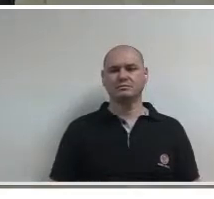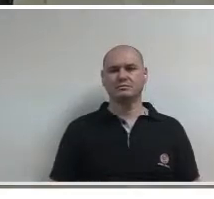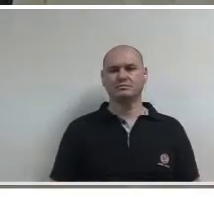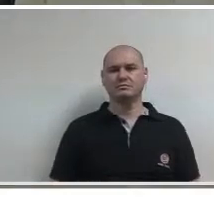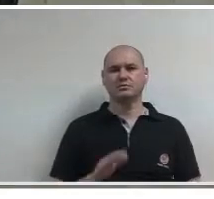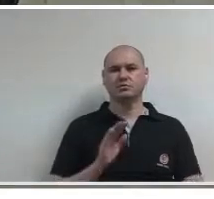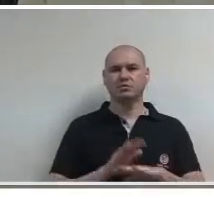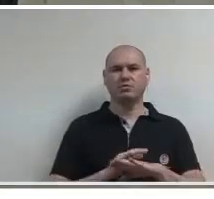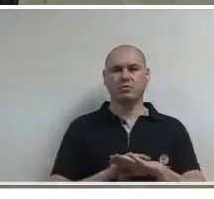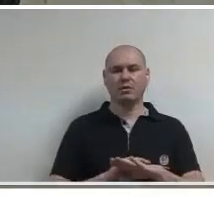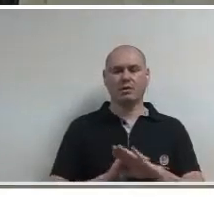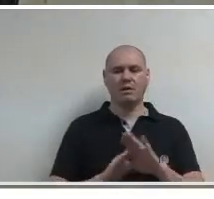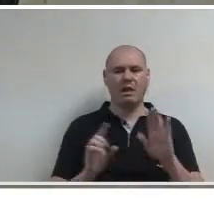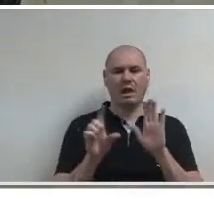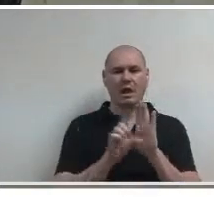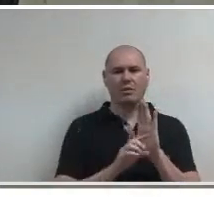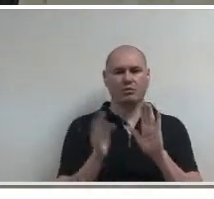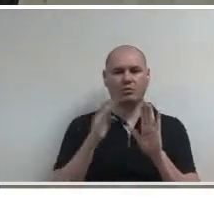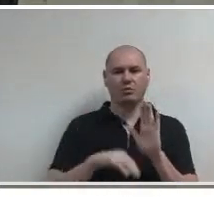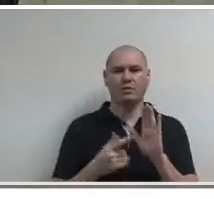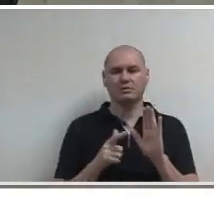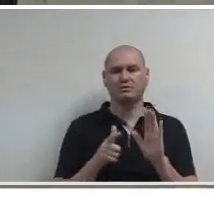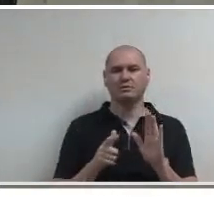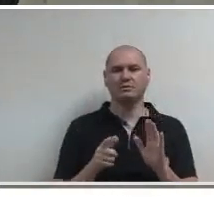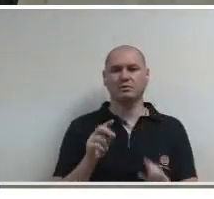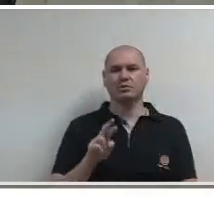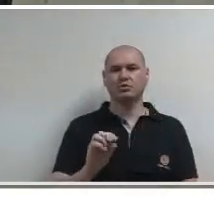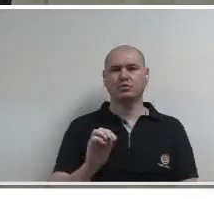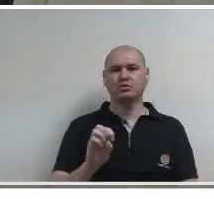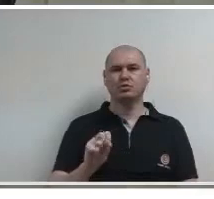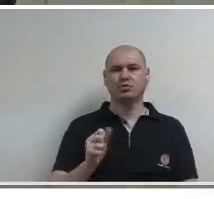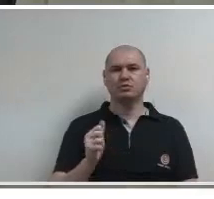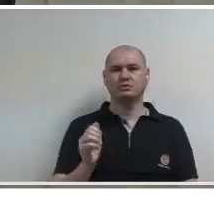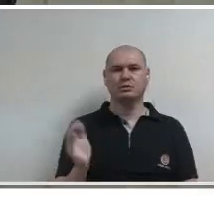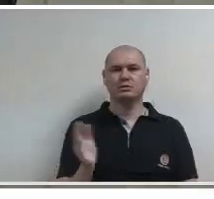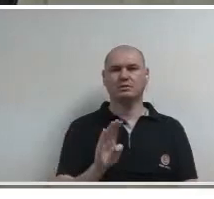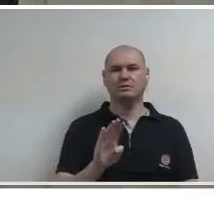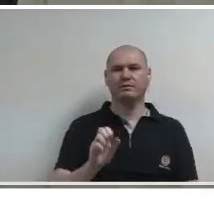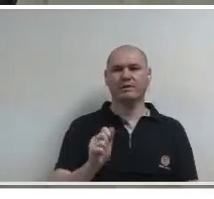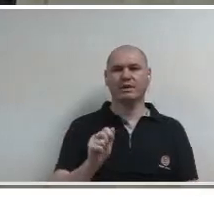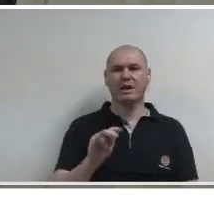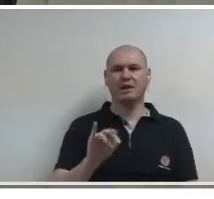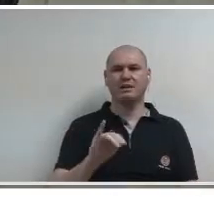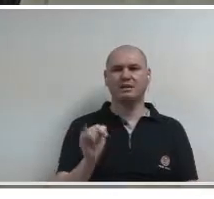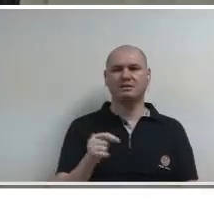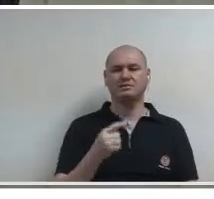Jacecatu hija, oye Urepe, reconsideración, da ahí orden legal. Ja, magistrada Rosa,